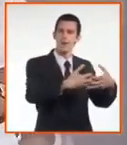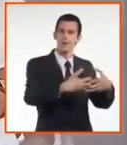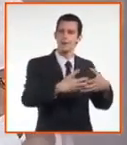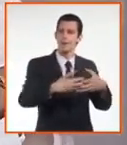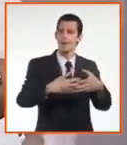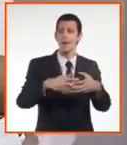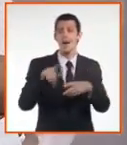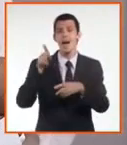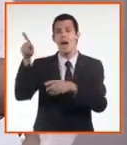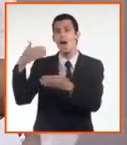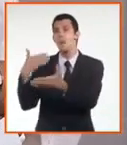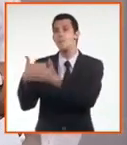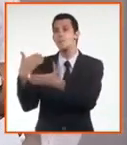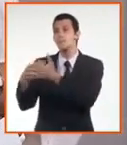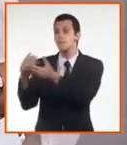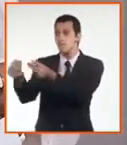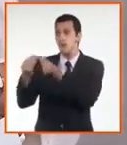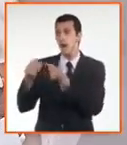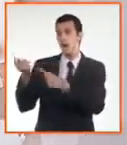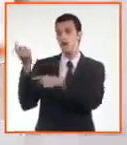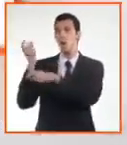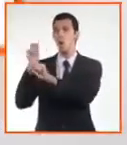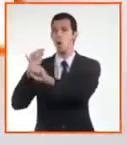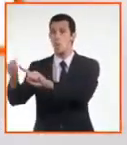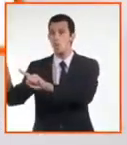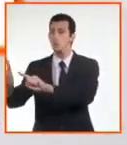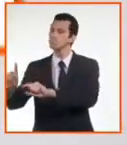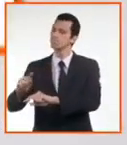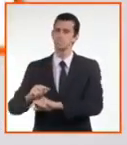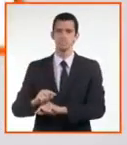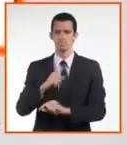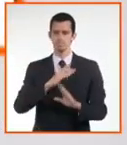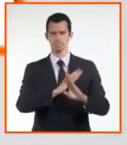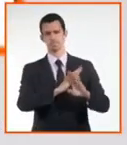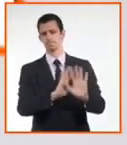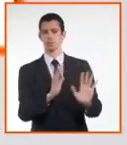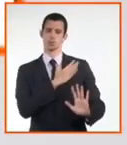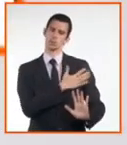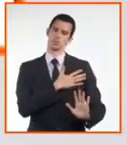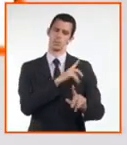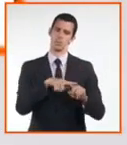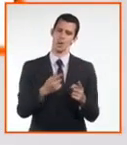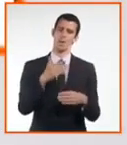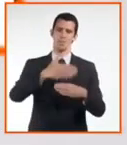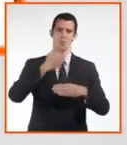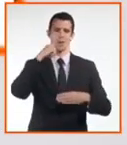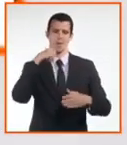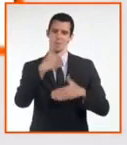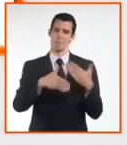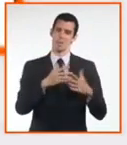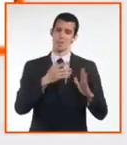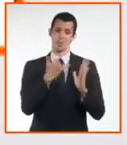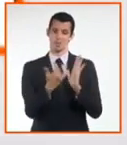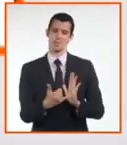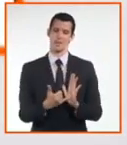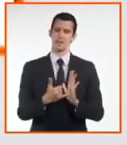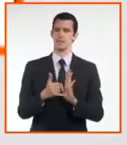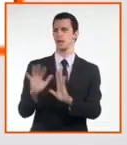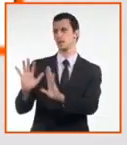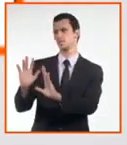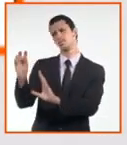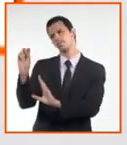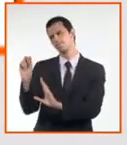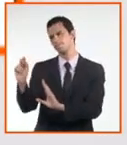medicamento el grupo de los citostáticos es un grupo que estuvo muy afectado sobre todo los primeros cinco meses del